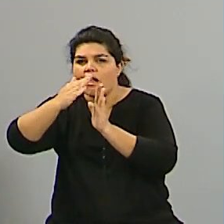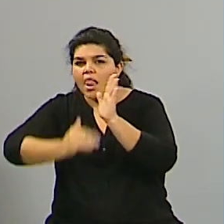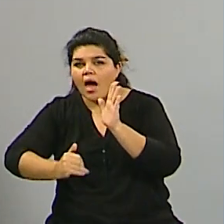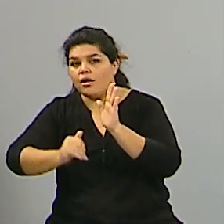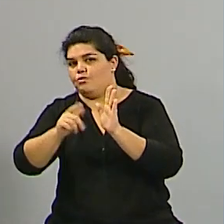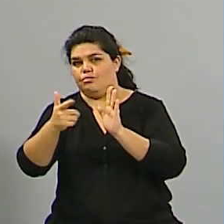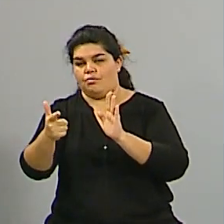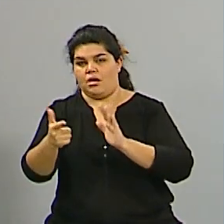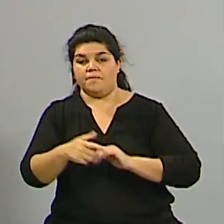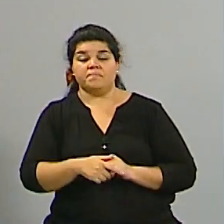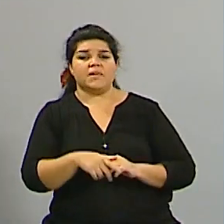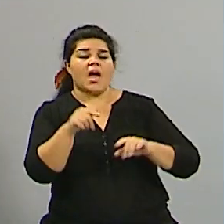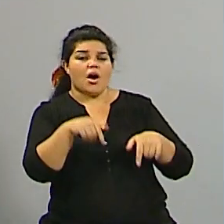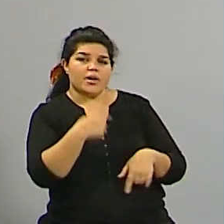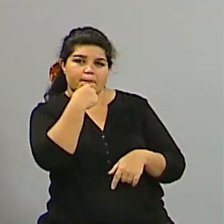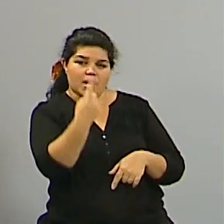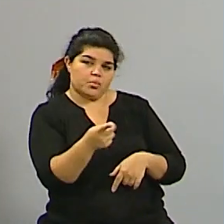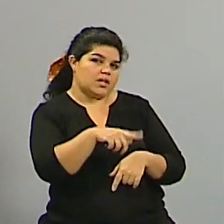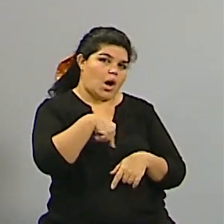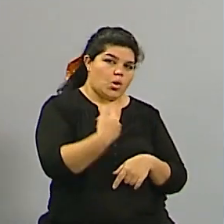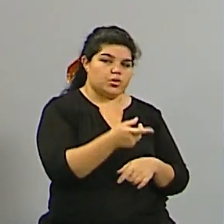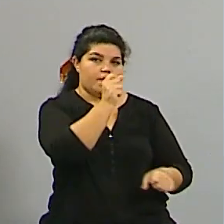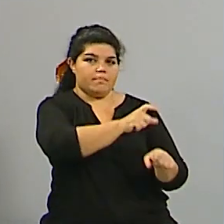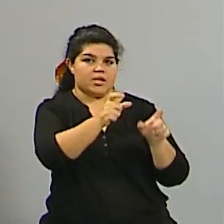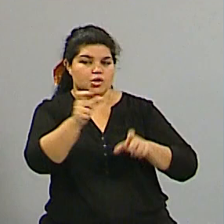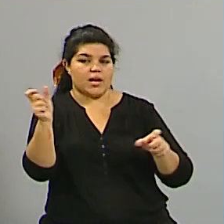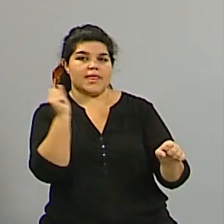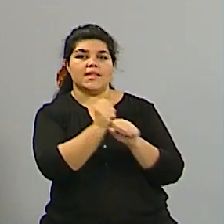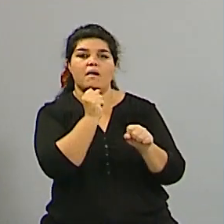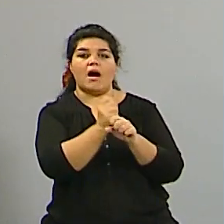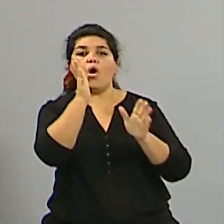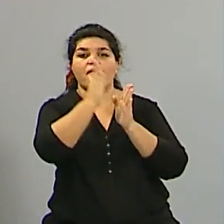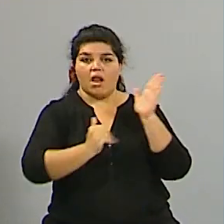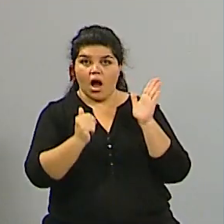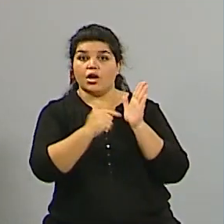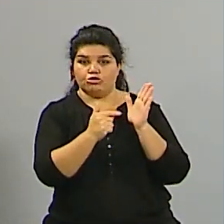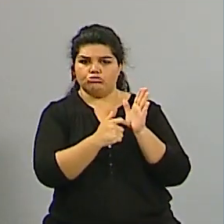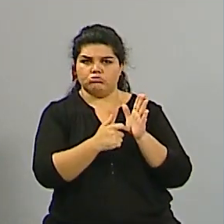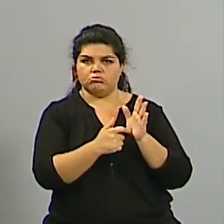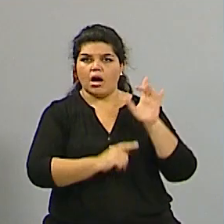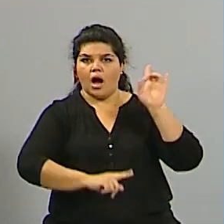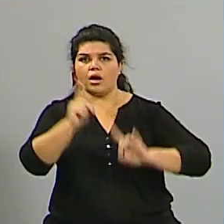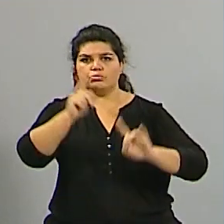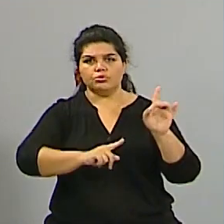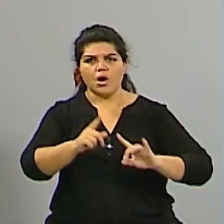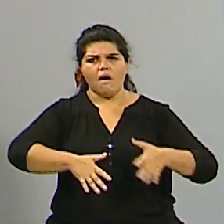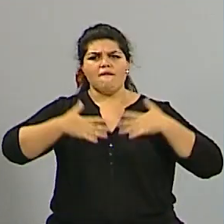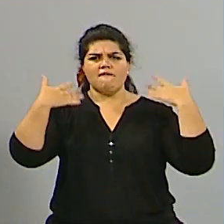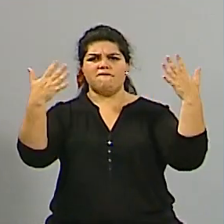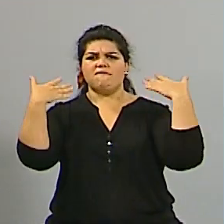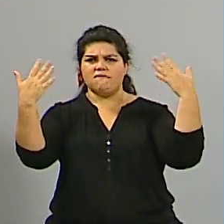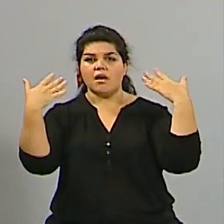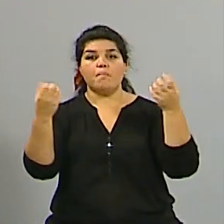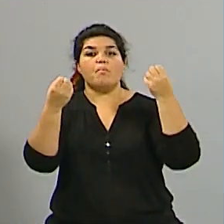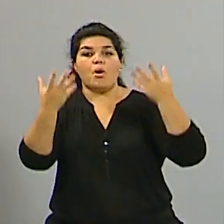están trabajando en blanco? Mucho se habla de los grandes acuerdos que celebran algunos sindicatos, pero convengamos que la gran parte de la población, y lo